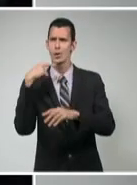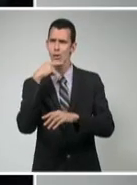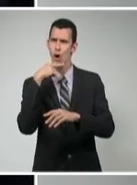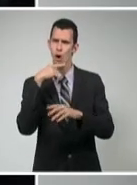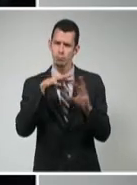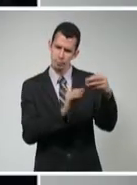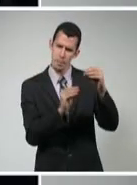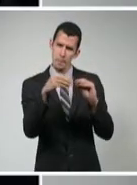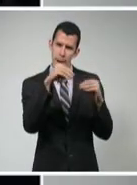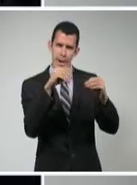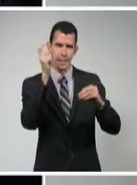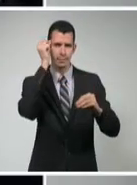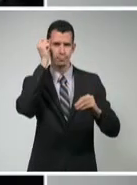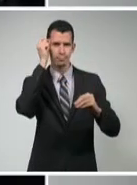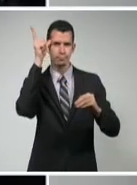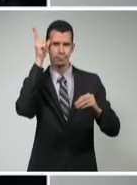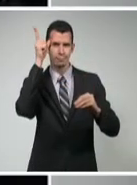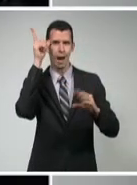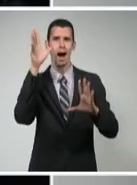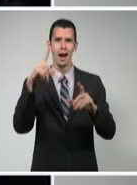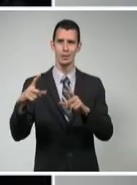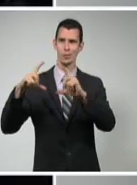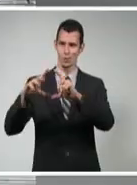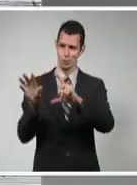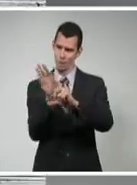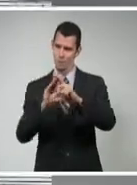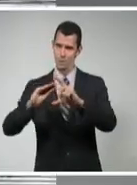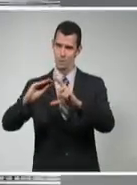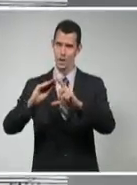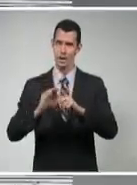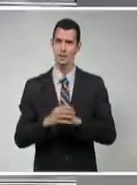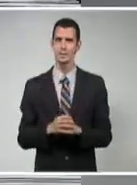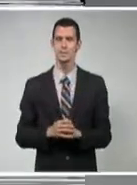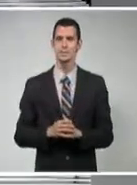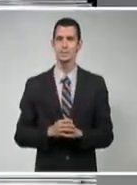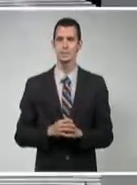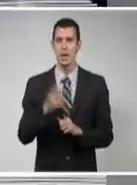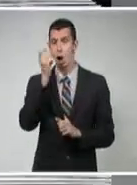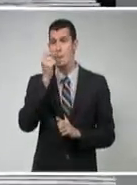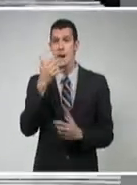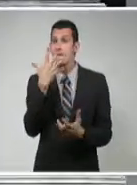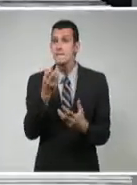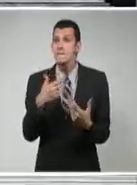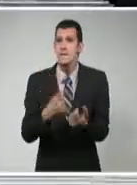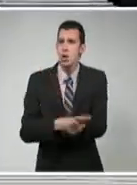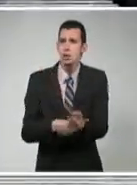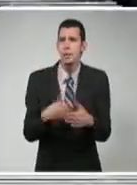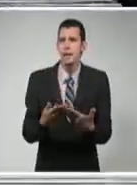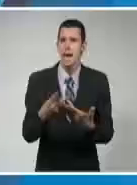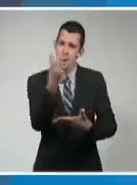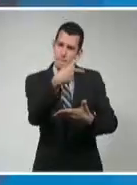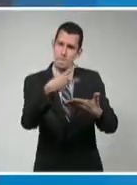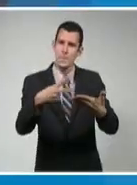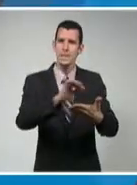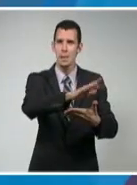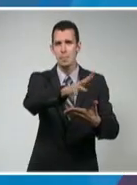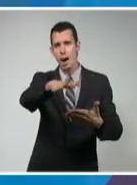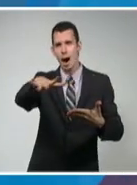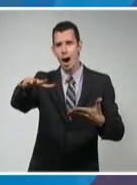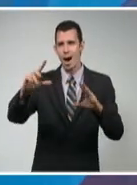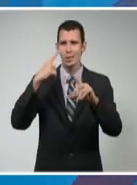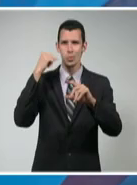Conocido como el pintor del mar por su serie Aguas Territoriales y Signos del Mar, Martínez Pedro es una de las figuras más notables dentro de la